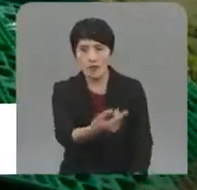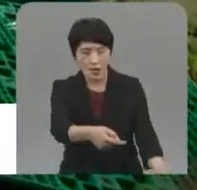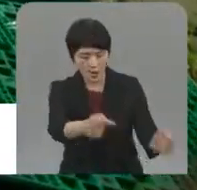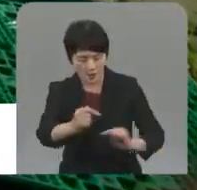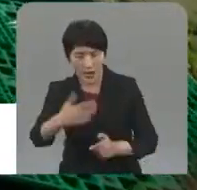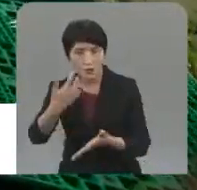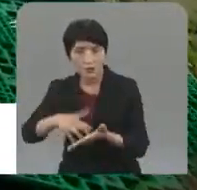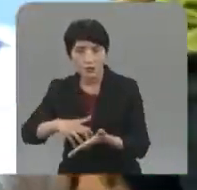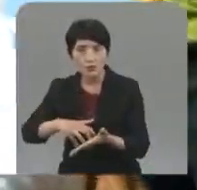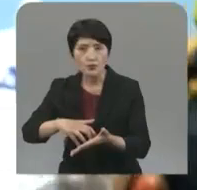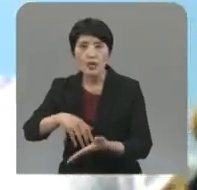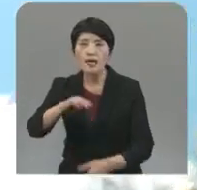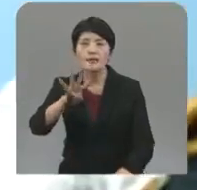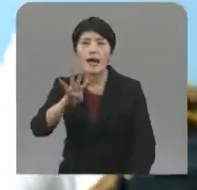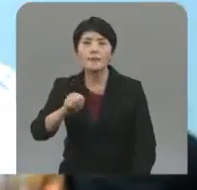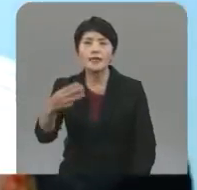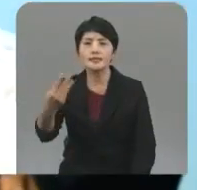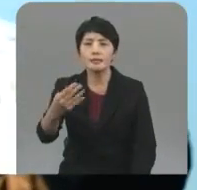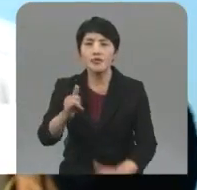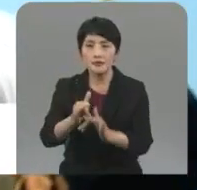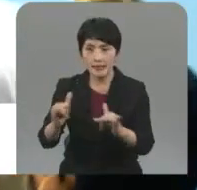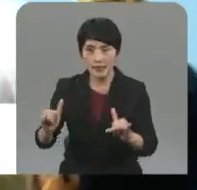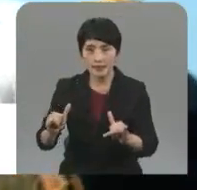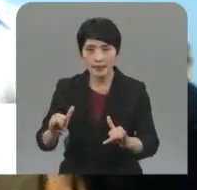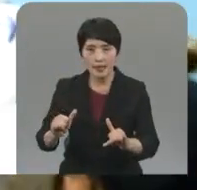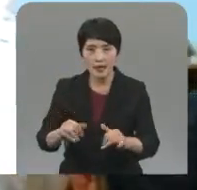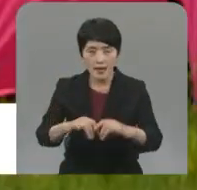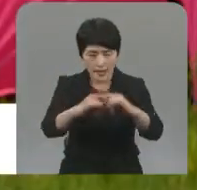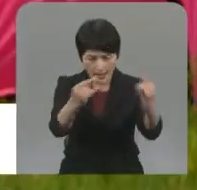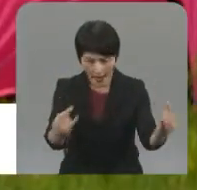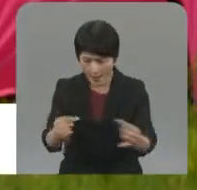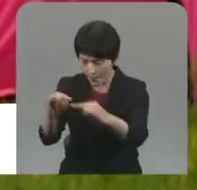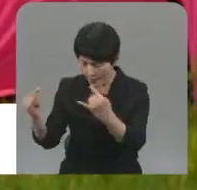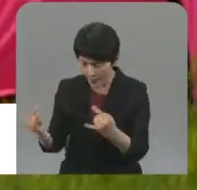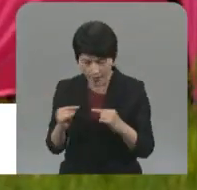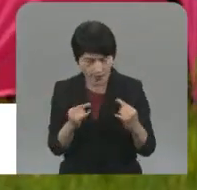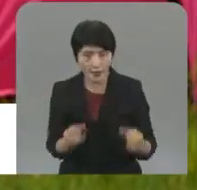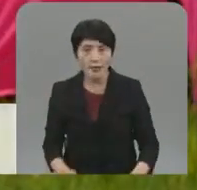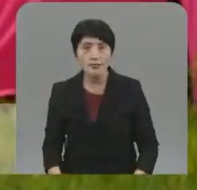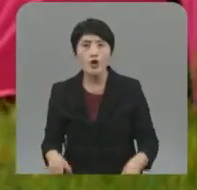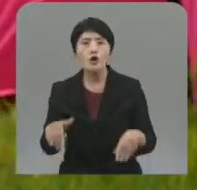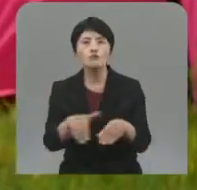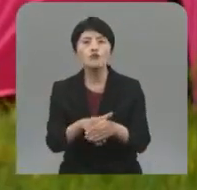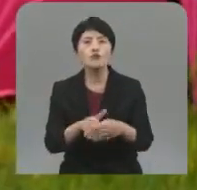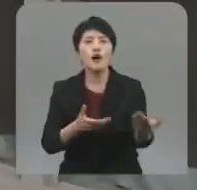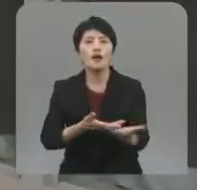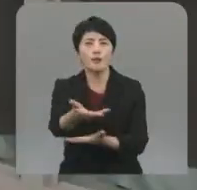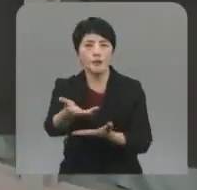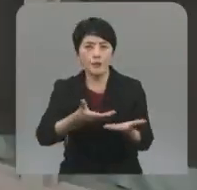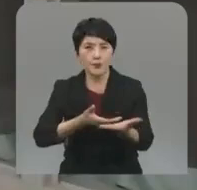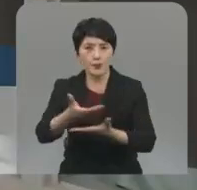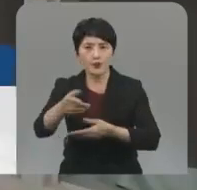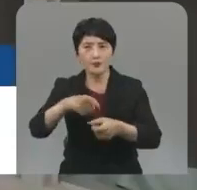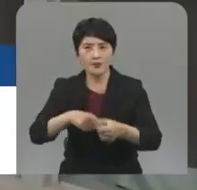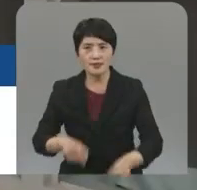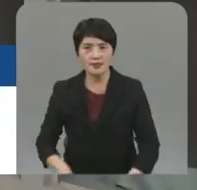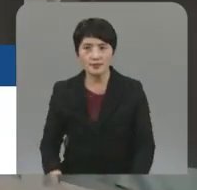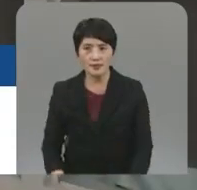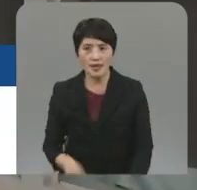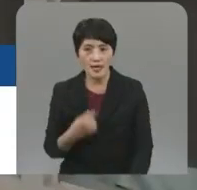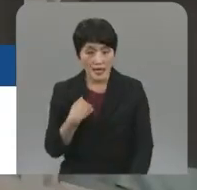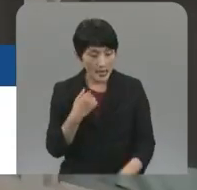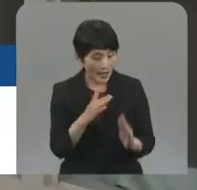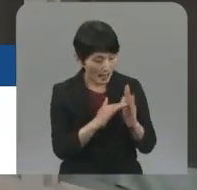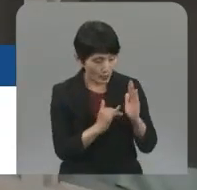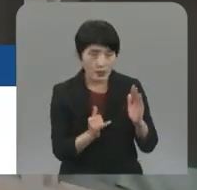una intensa ola de calor amenaza la seguridad y la salud de los participantes no en vano ya han reportado algunos casos de patologías derivadas